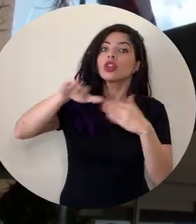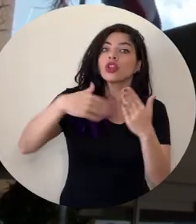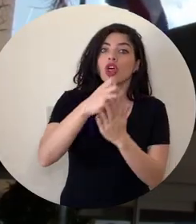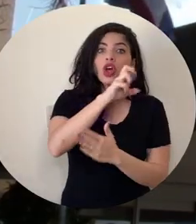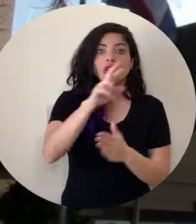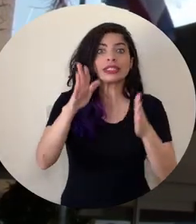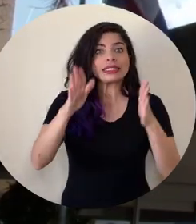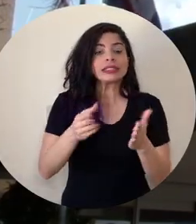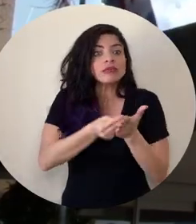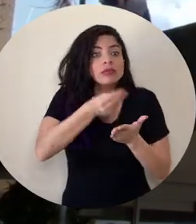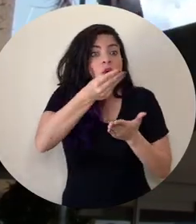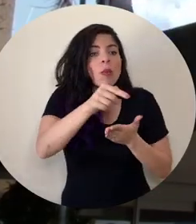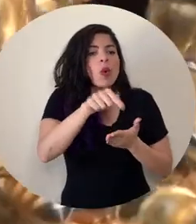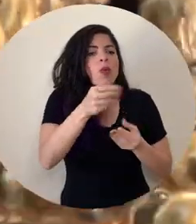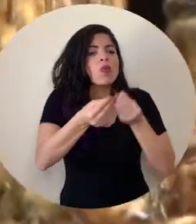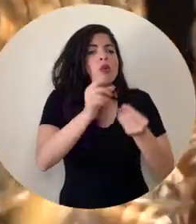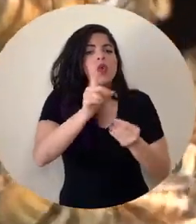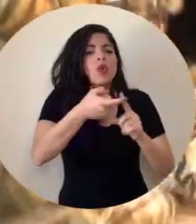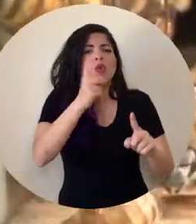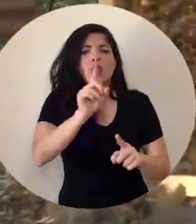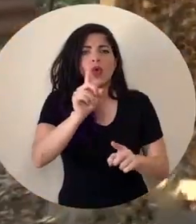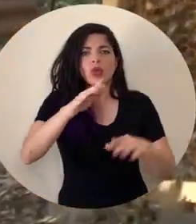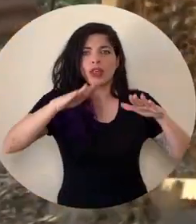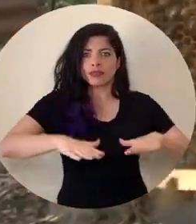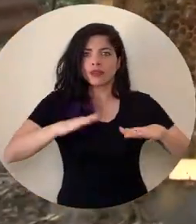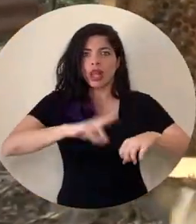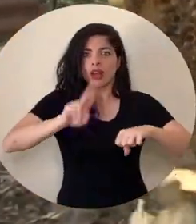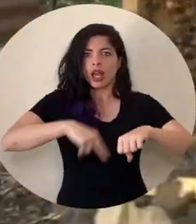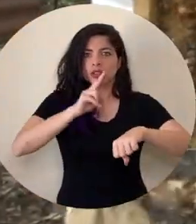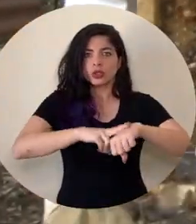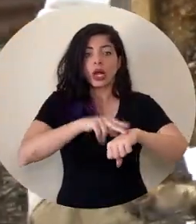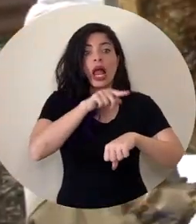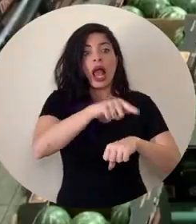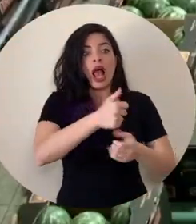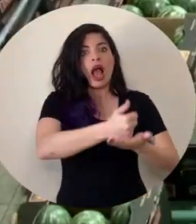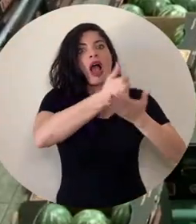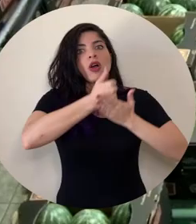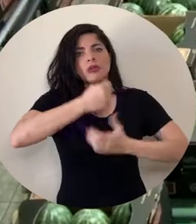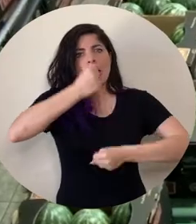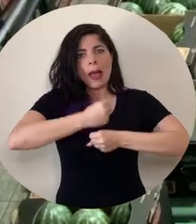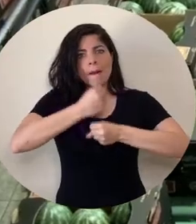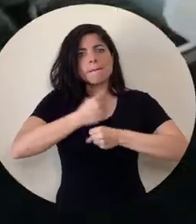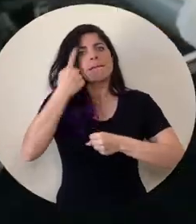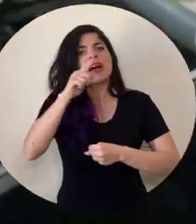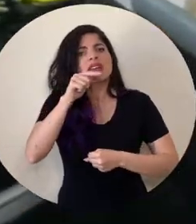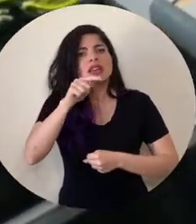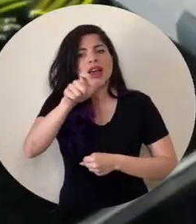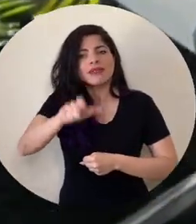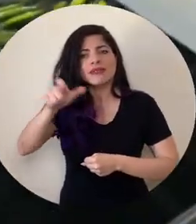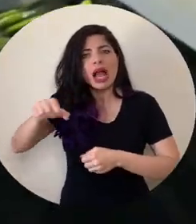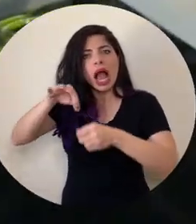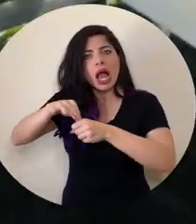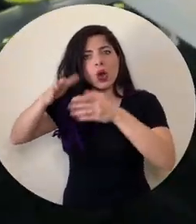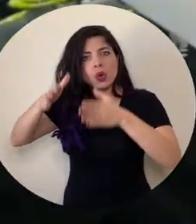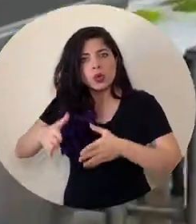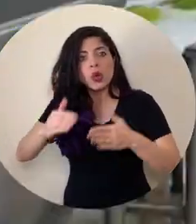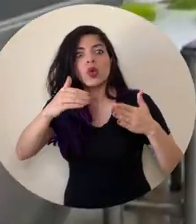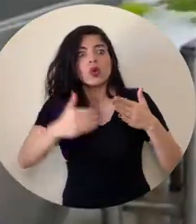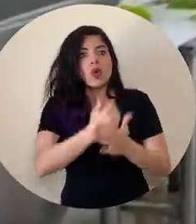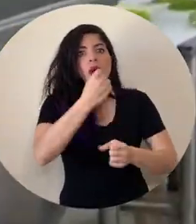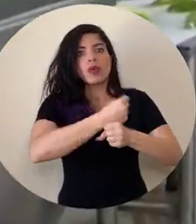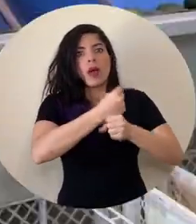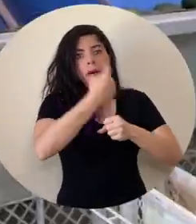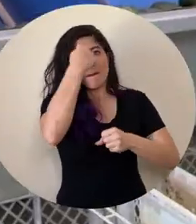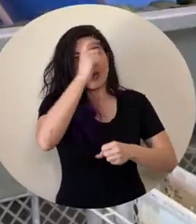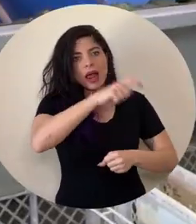que los costarricenses consuman productos nacionales porque eso garantiza el empleo de los agricultores y nuevos empleos para